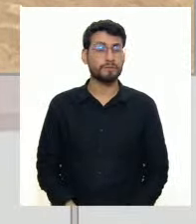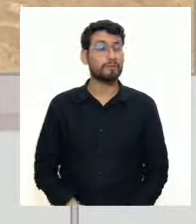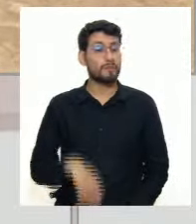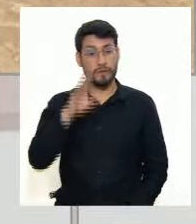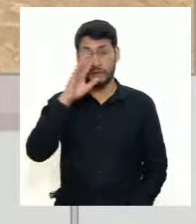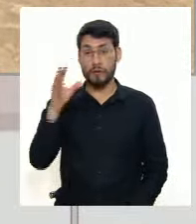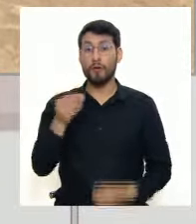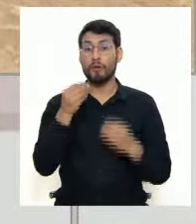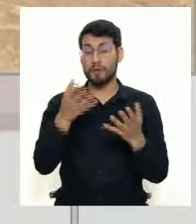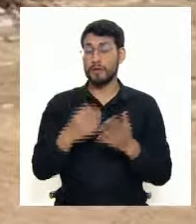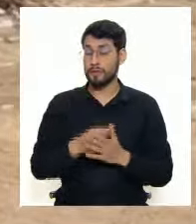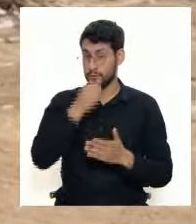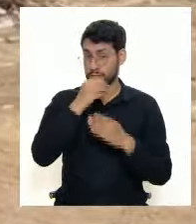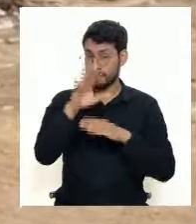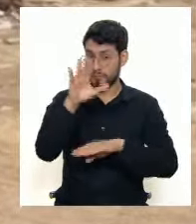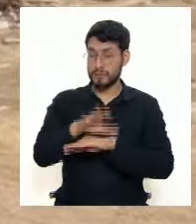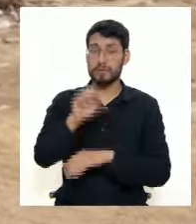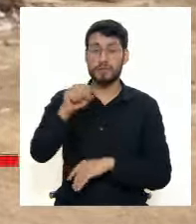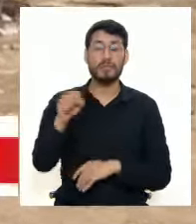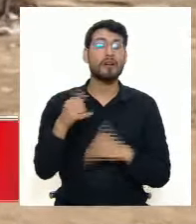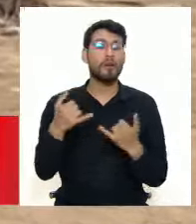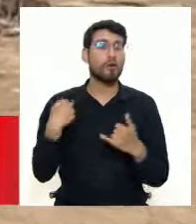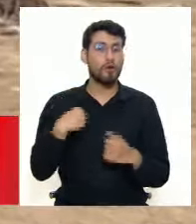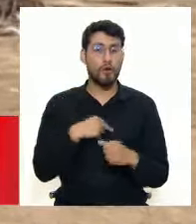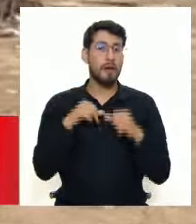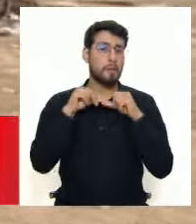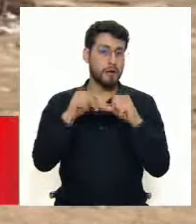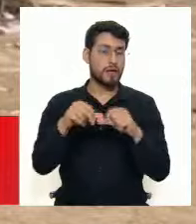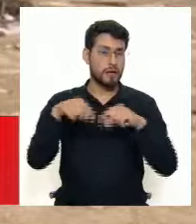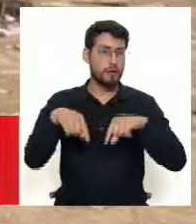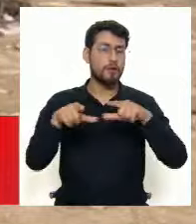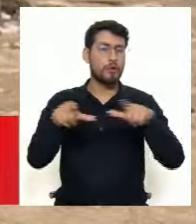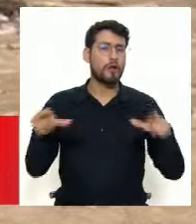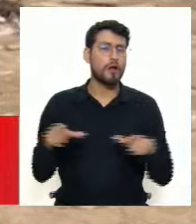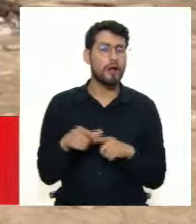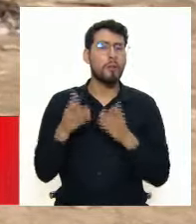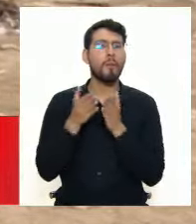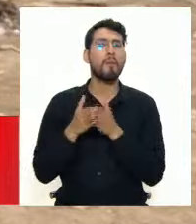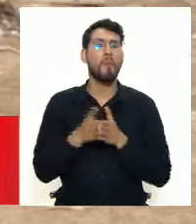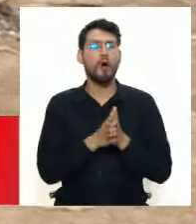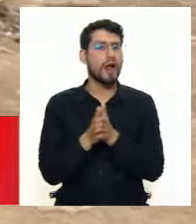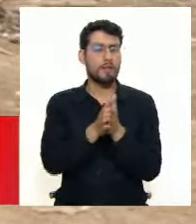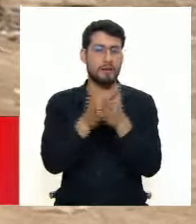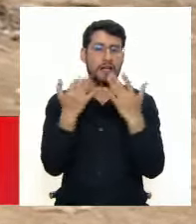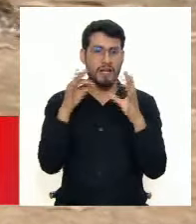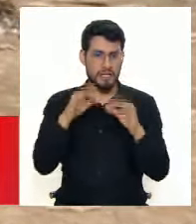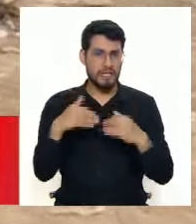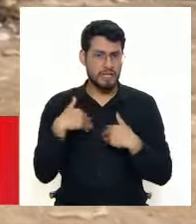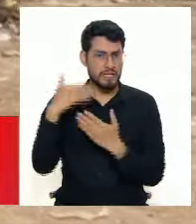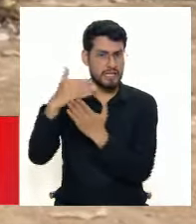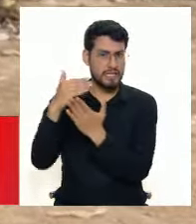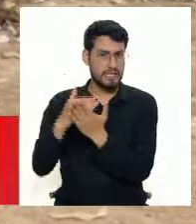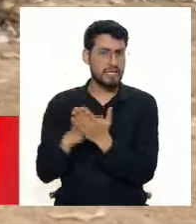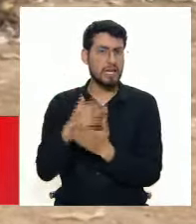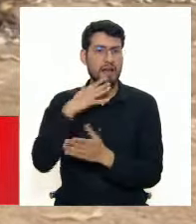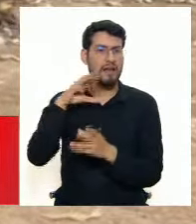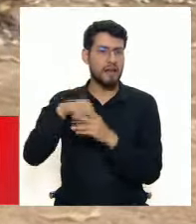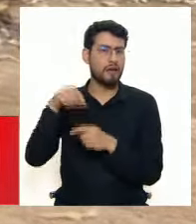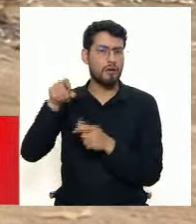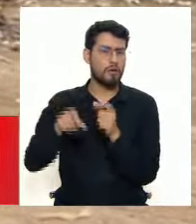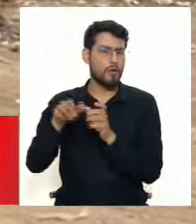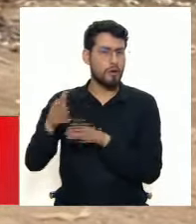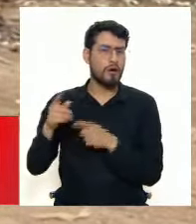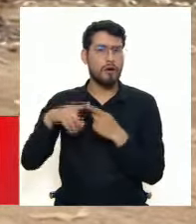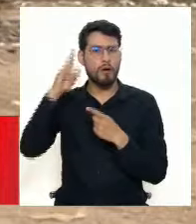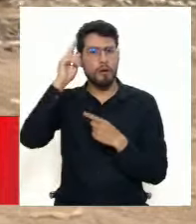¿Cómo están, compañeros? Muy buenas tardes. Así es, nosotros nos mantenemos todavía en el puerto de Pucallpa. Ya tenemos la lista de los fallecidos. Se trata